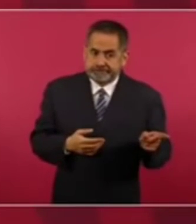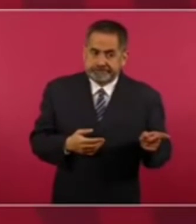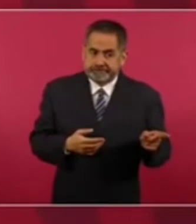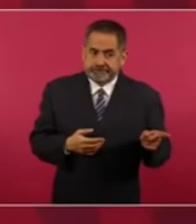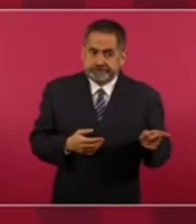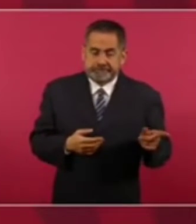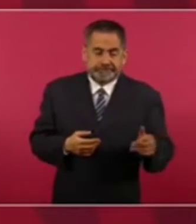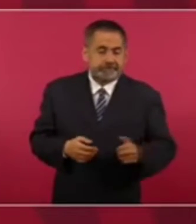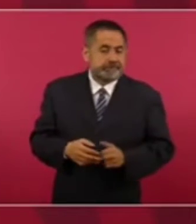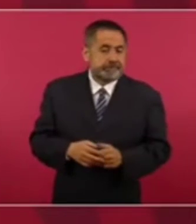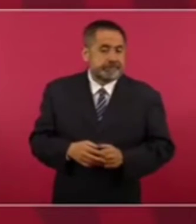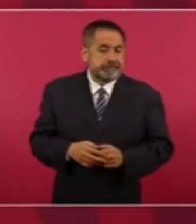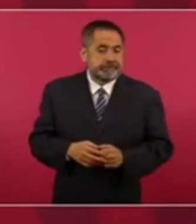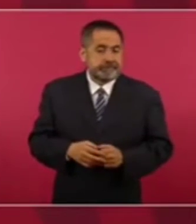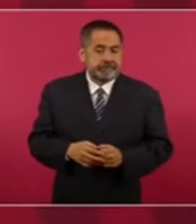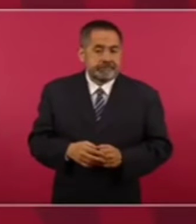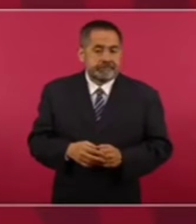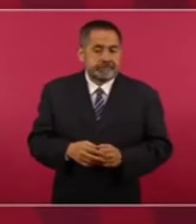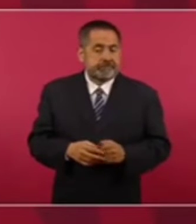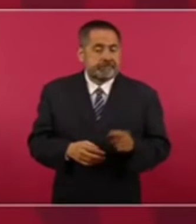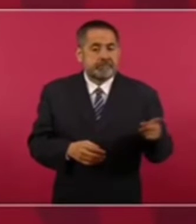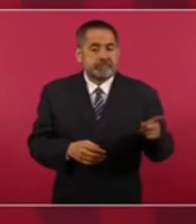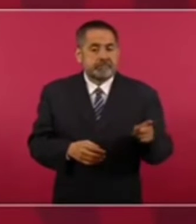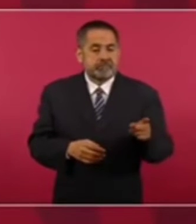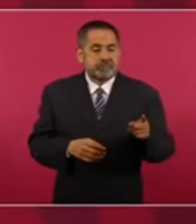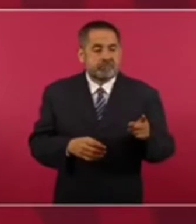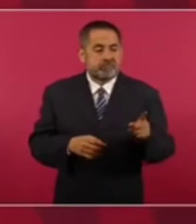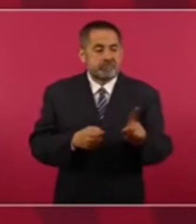que les dieran sus